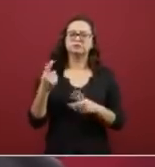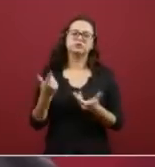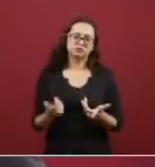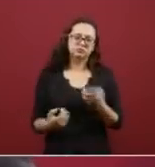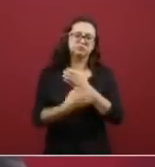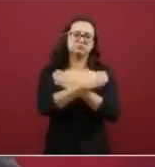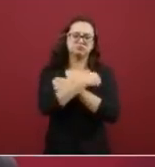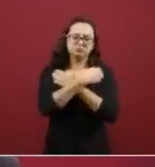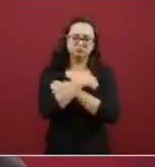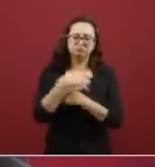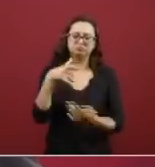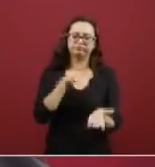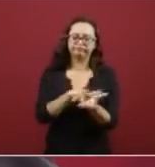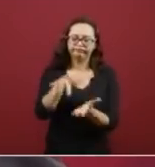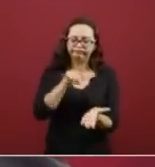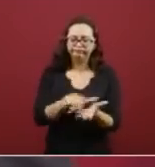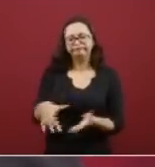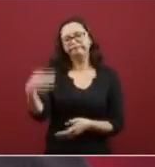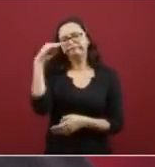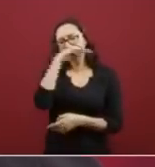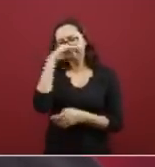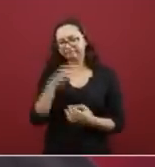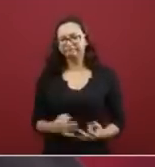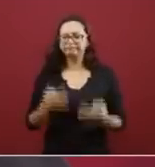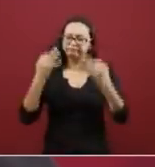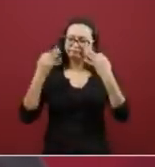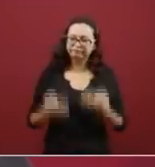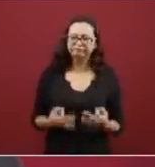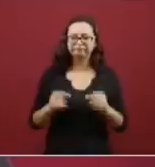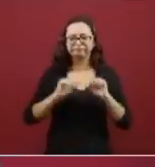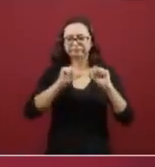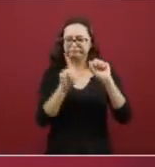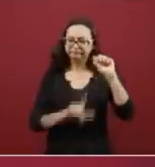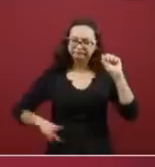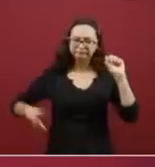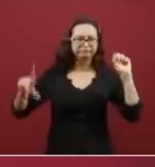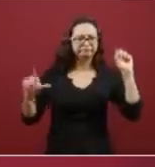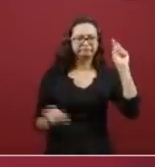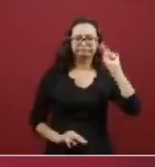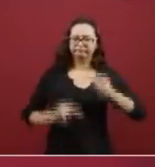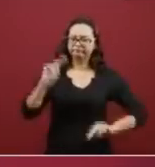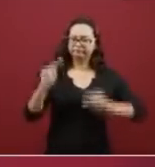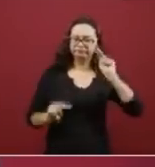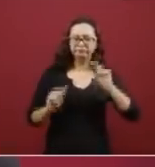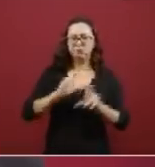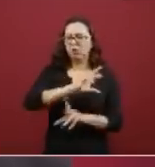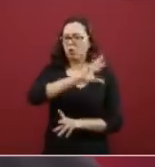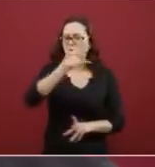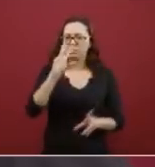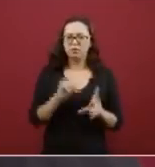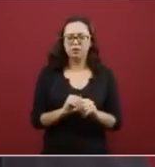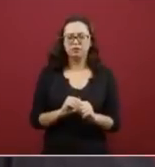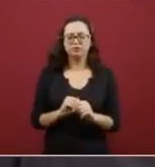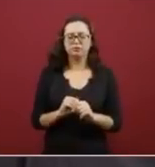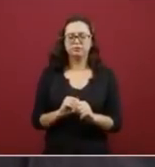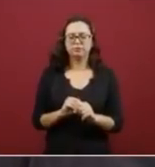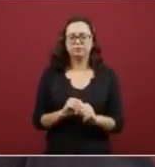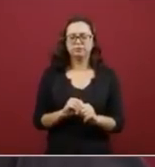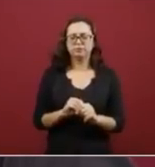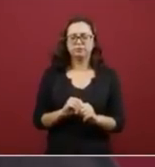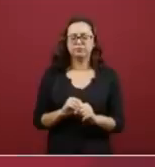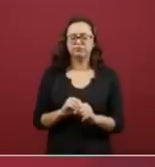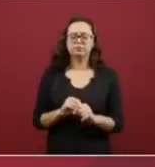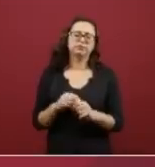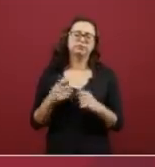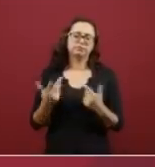pública, gratuita, de calidad, en todos los niveles escolares. En su conferencia de prensa matutina este 22 de